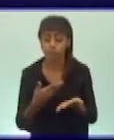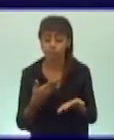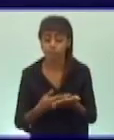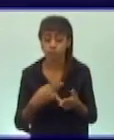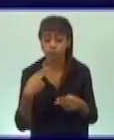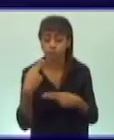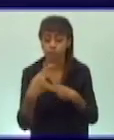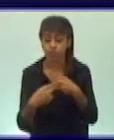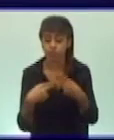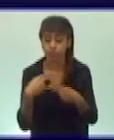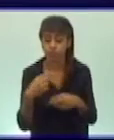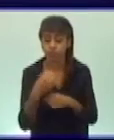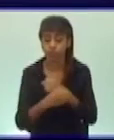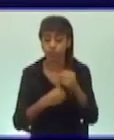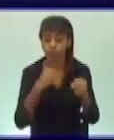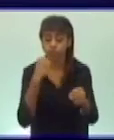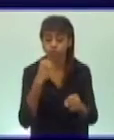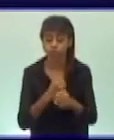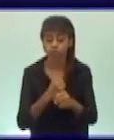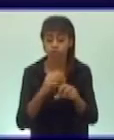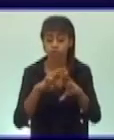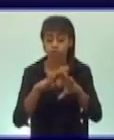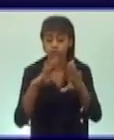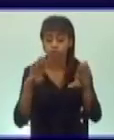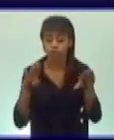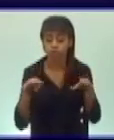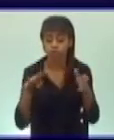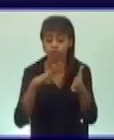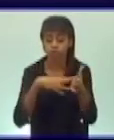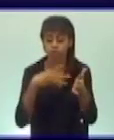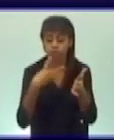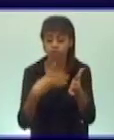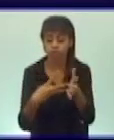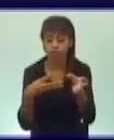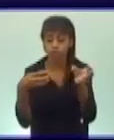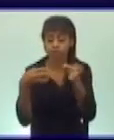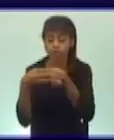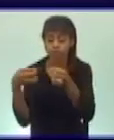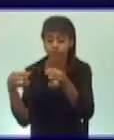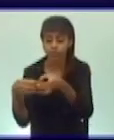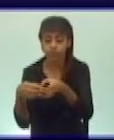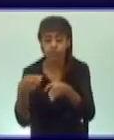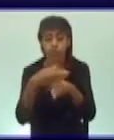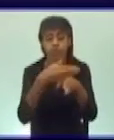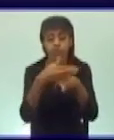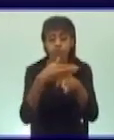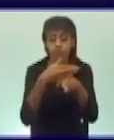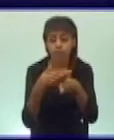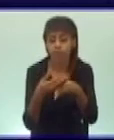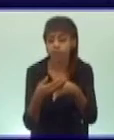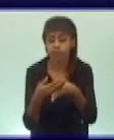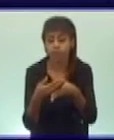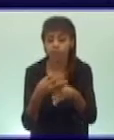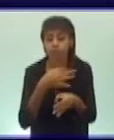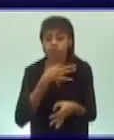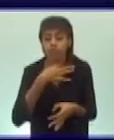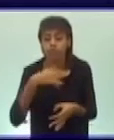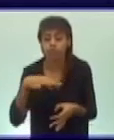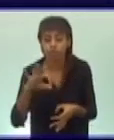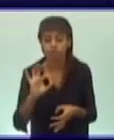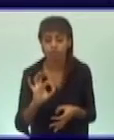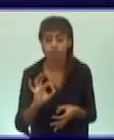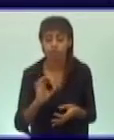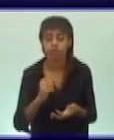realicen utilizando esta tabla, donde agrupen los diferentes sectores y los ejemplos que ilustran